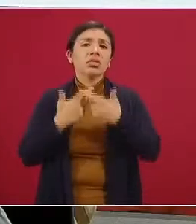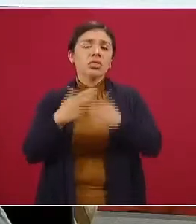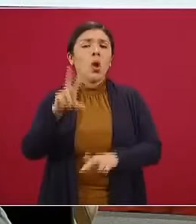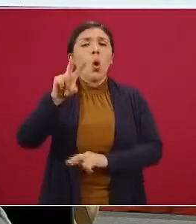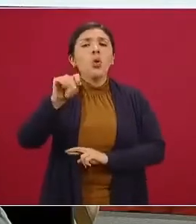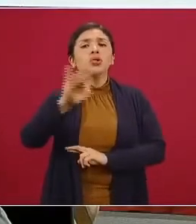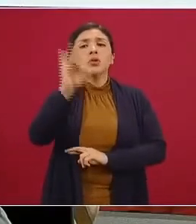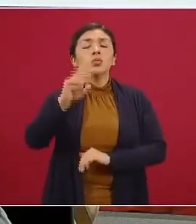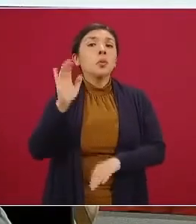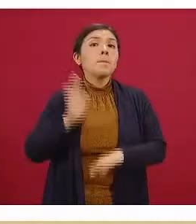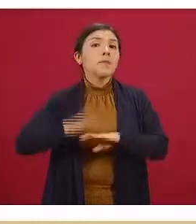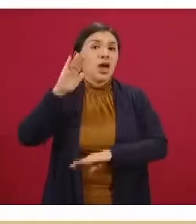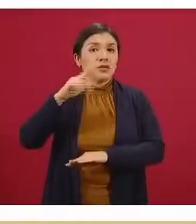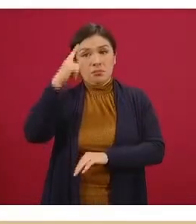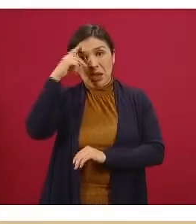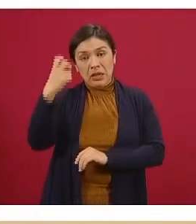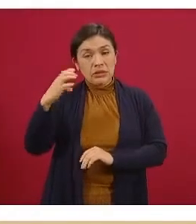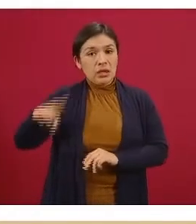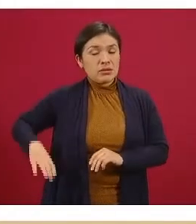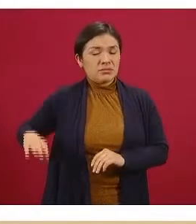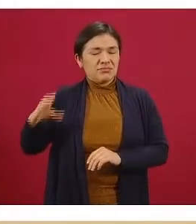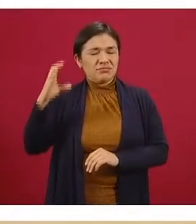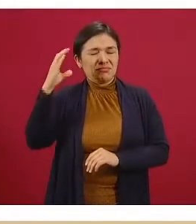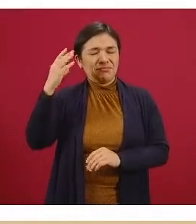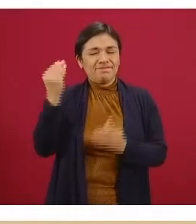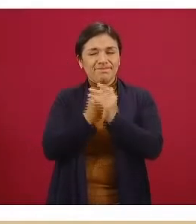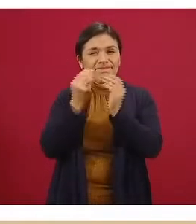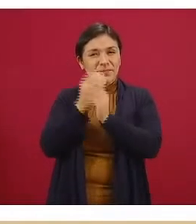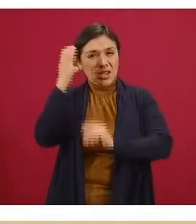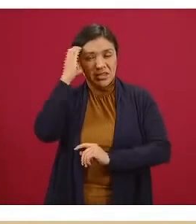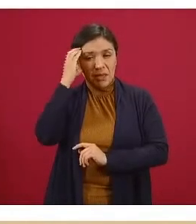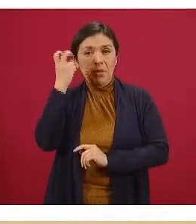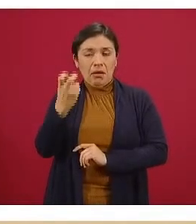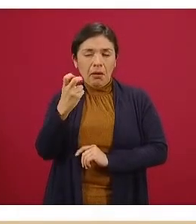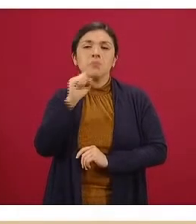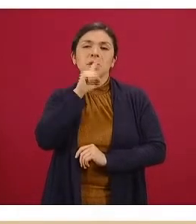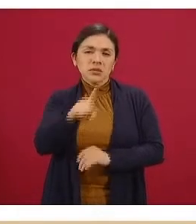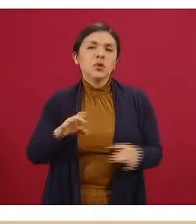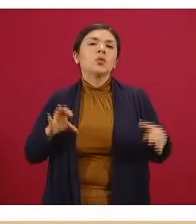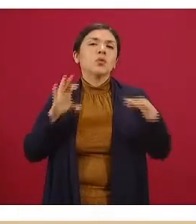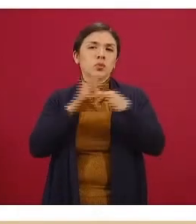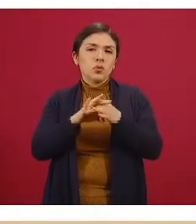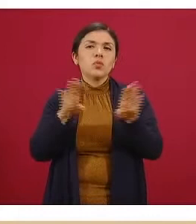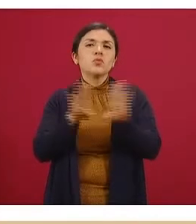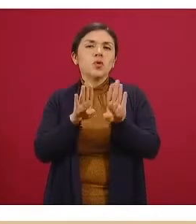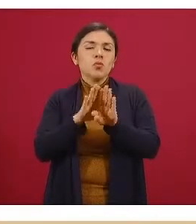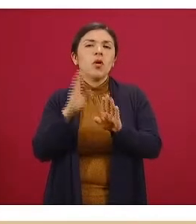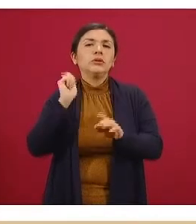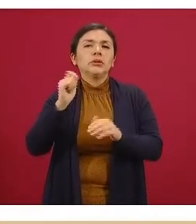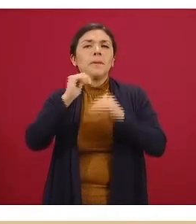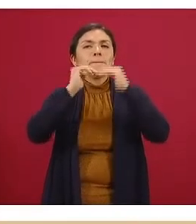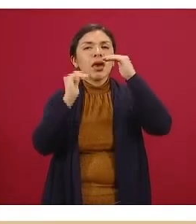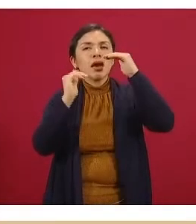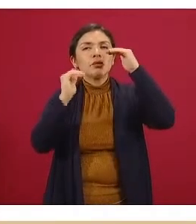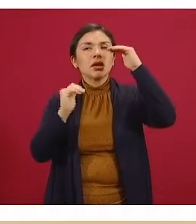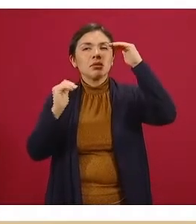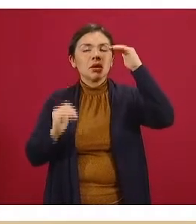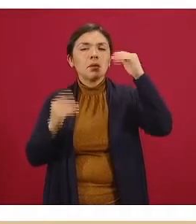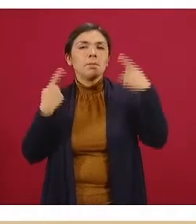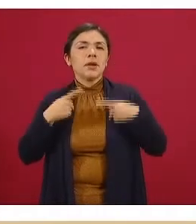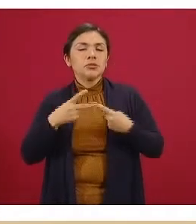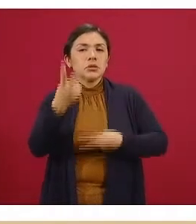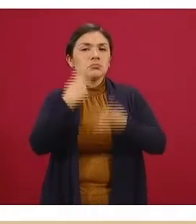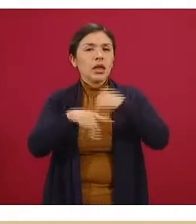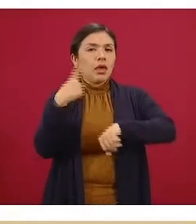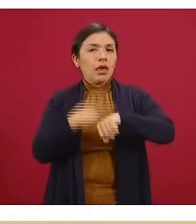de disponibilidad en este tipo de camas, lo cual también lógicamente es congruente con la disminución de casos que hemos visto en